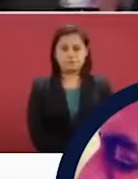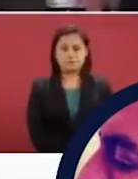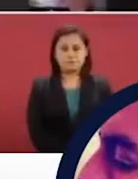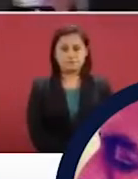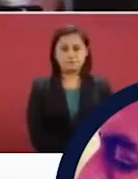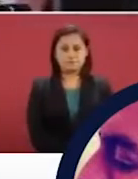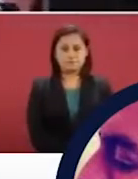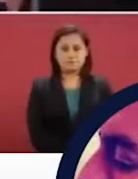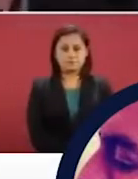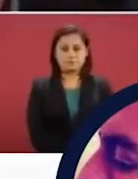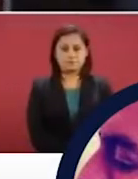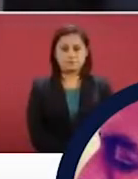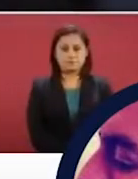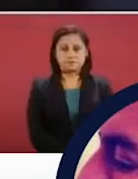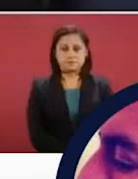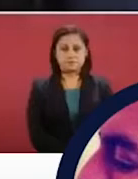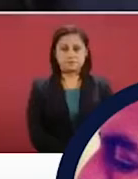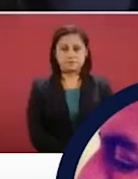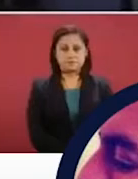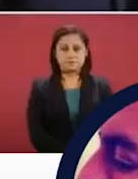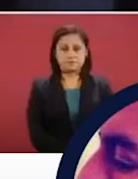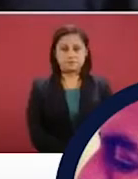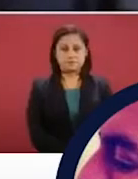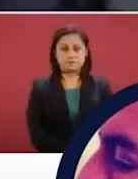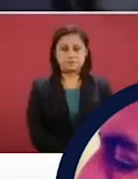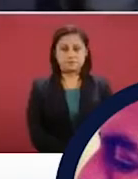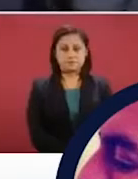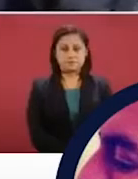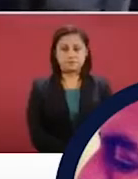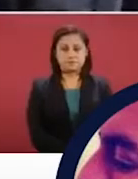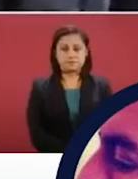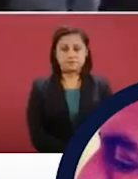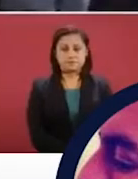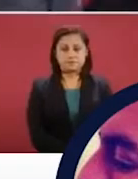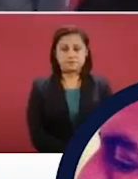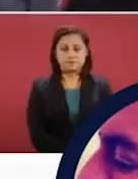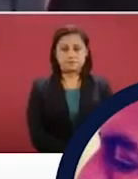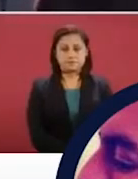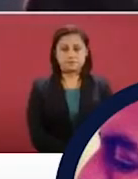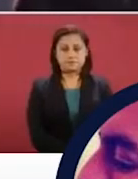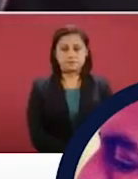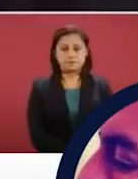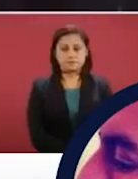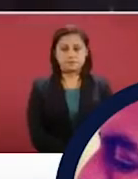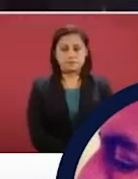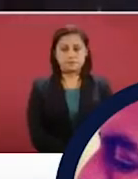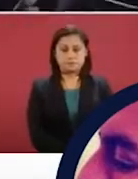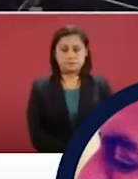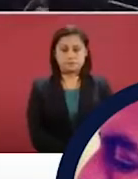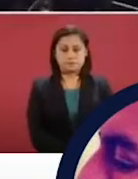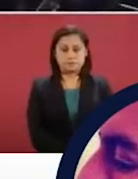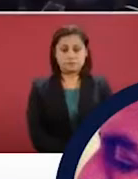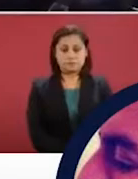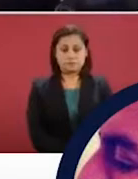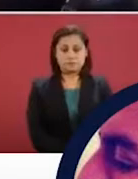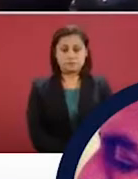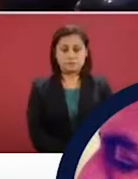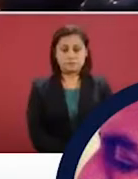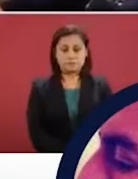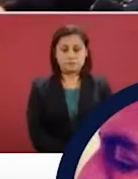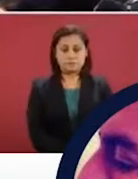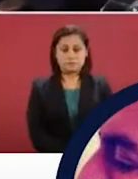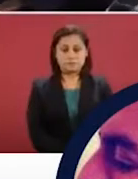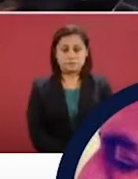están apostando a los siguientes 5 años del gobierno del presidente Andrés Manuel López Obrador. Y así, palabras más, palabras menos, ellos están diciendo que ya se sentaron las